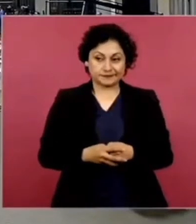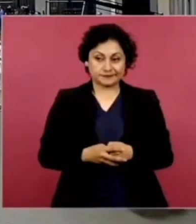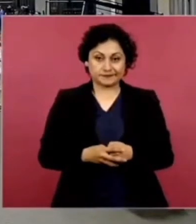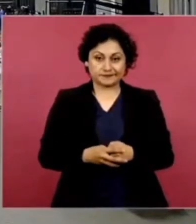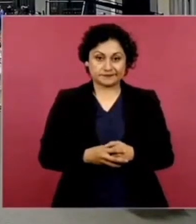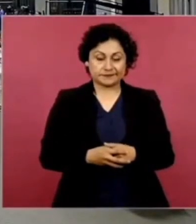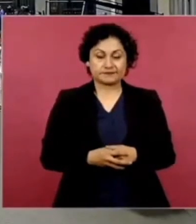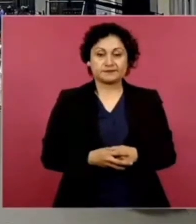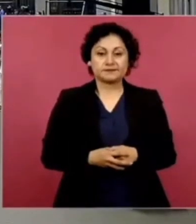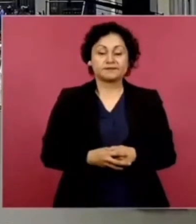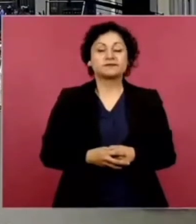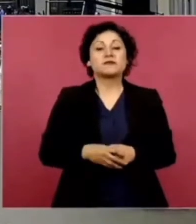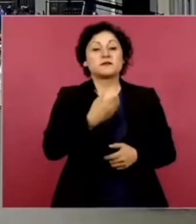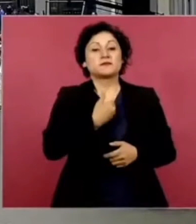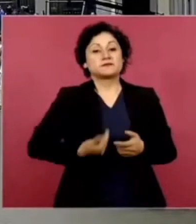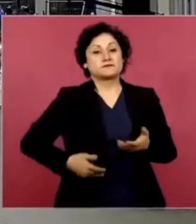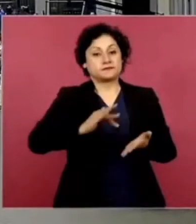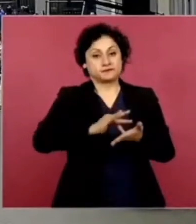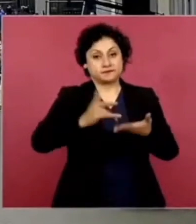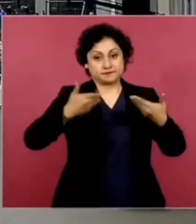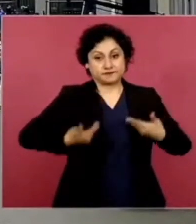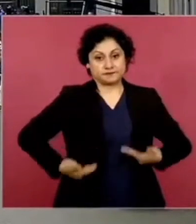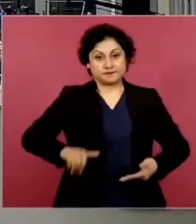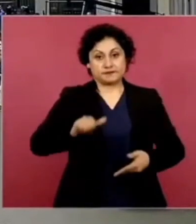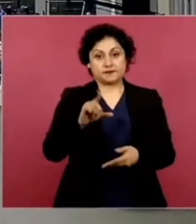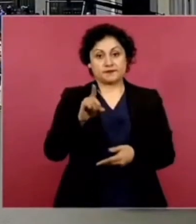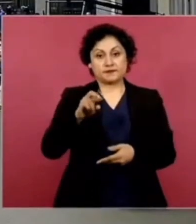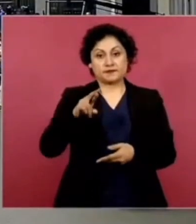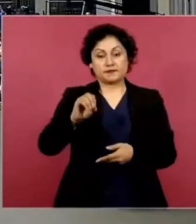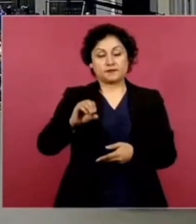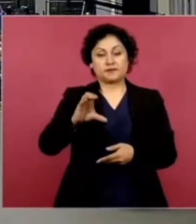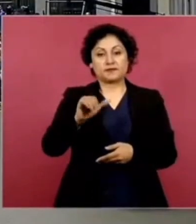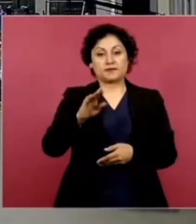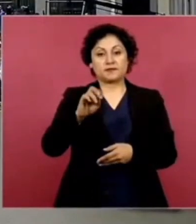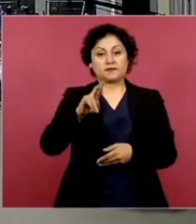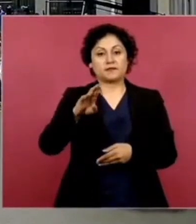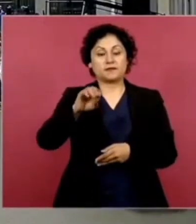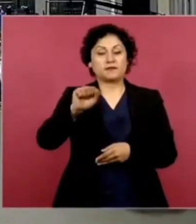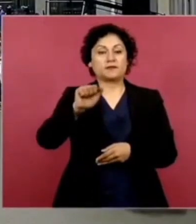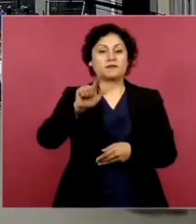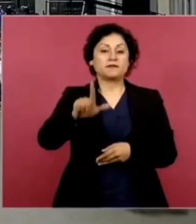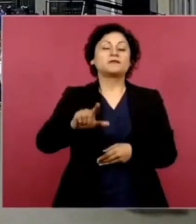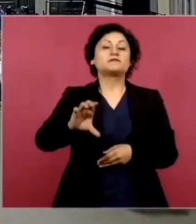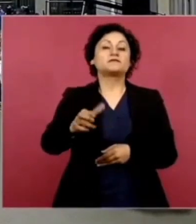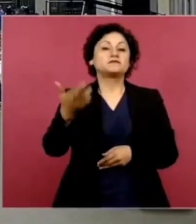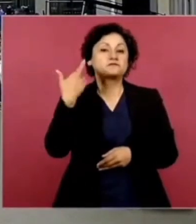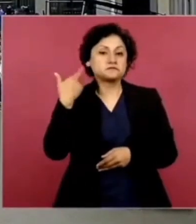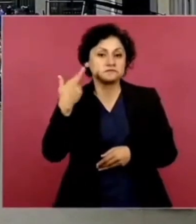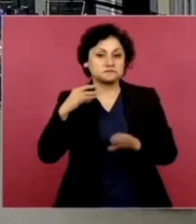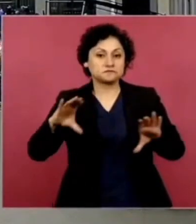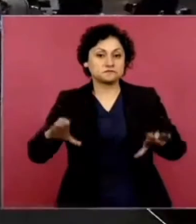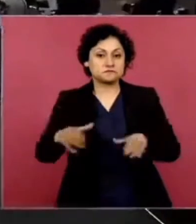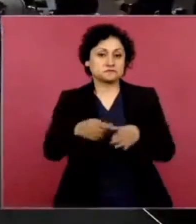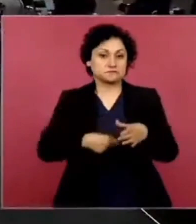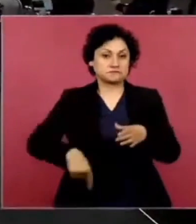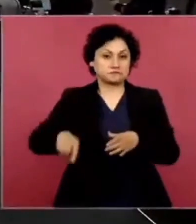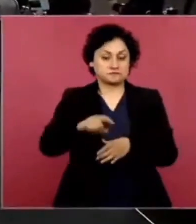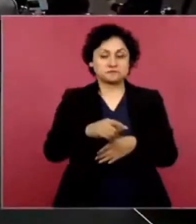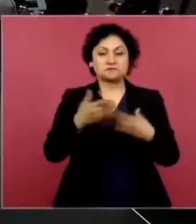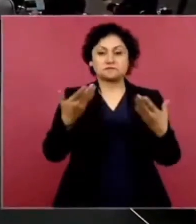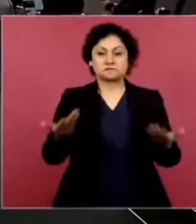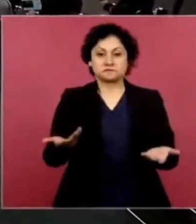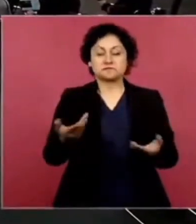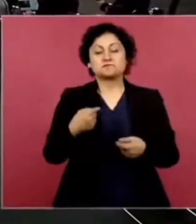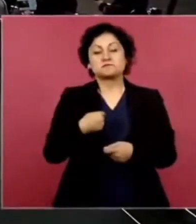Gracias, presidente. Alejandro Cabral de la AMARC, la Asociación Mundial de Radios Comunitarias y de Política de Rock and Roll Radio. Qué bueno que está